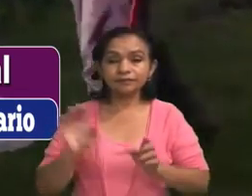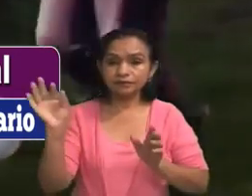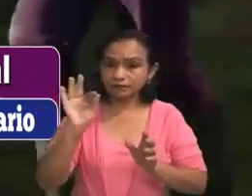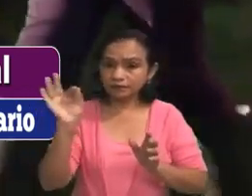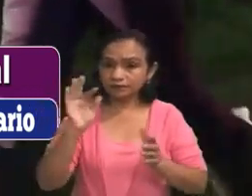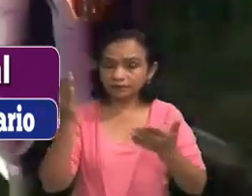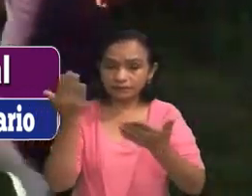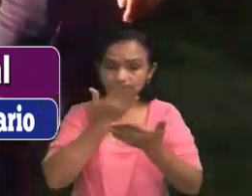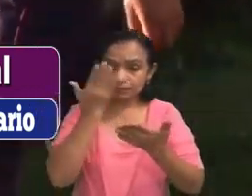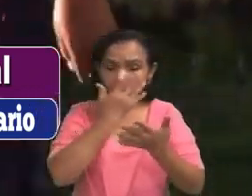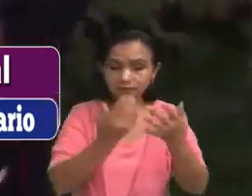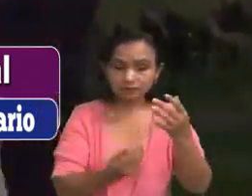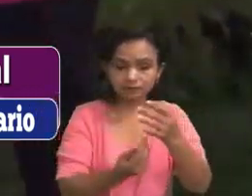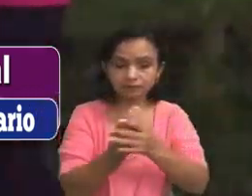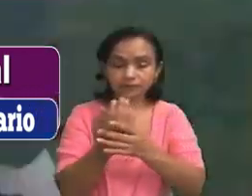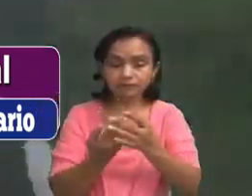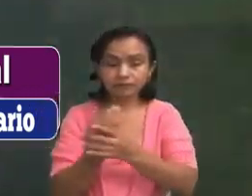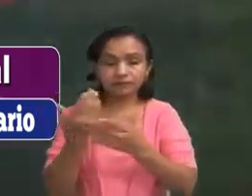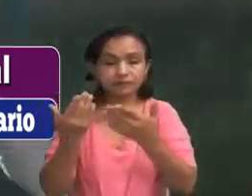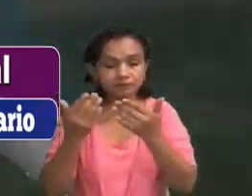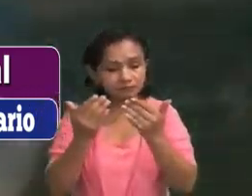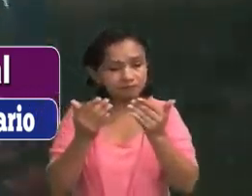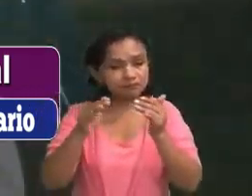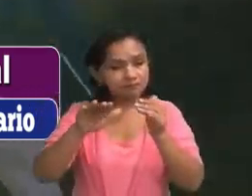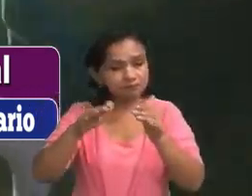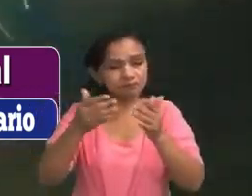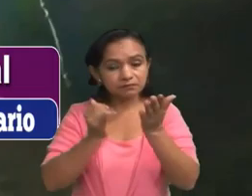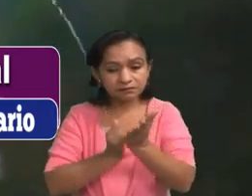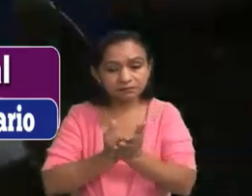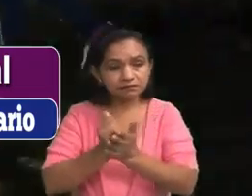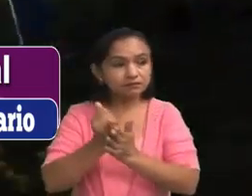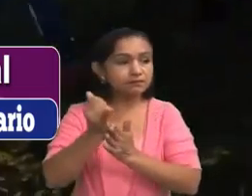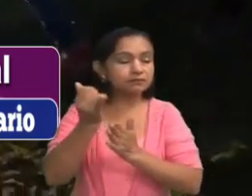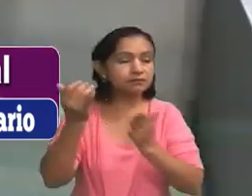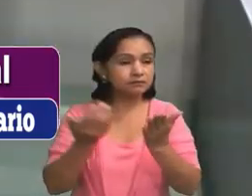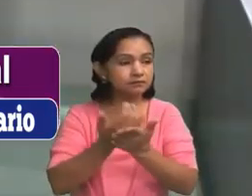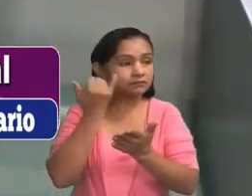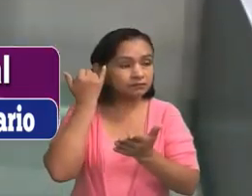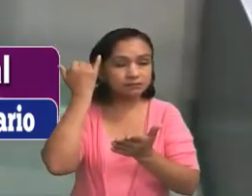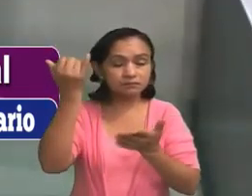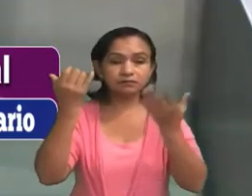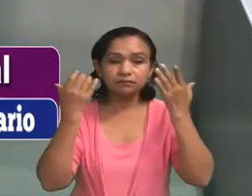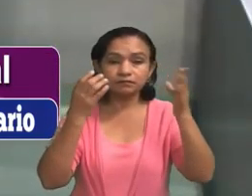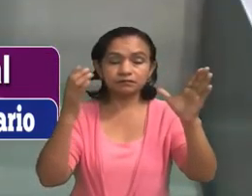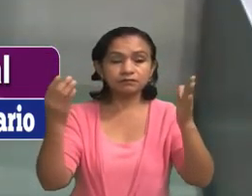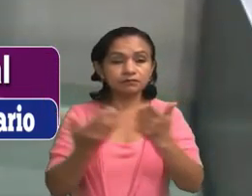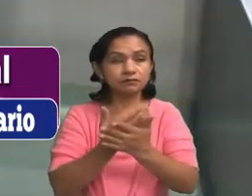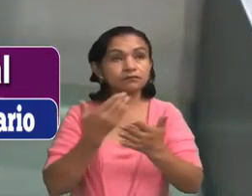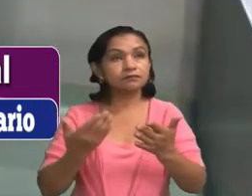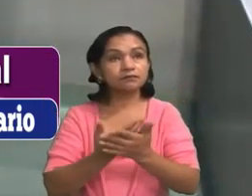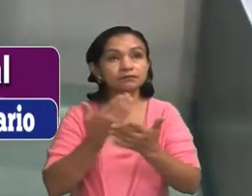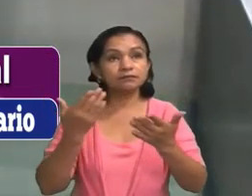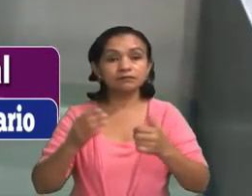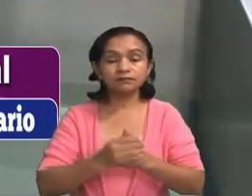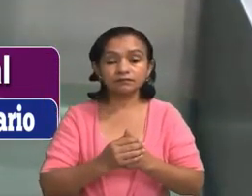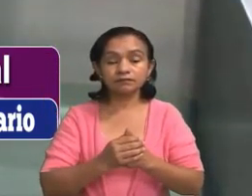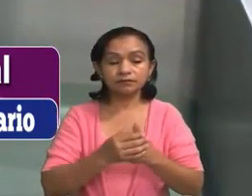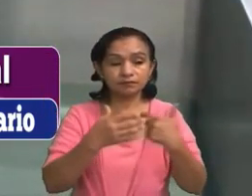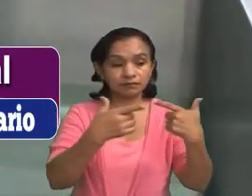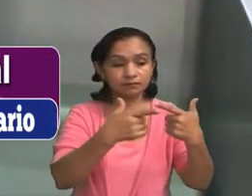formación en agroindustria de pequeña y mediana escala, investigaciones e innovaciones o nuevos emprendimientos en la pequeña y